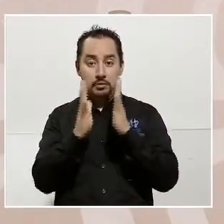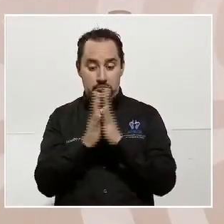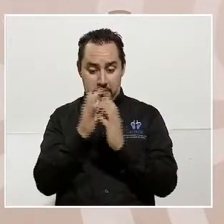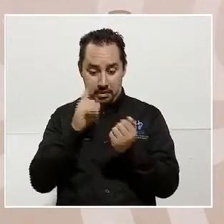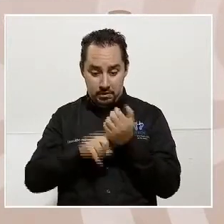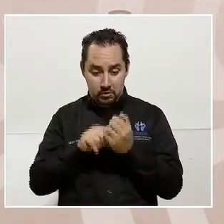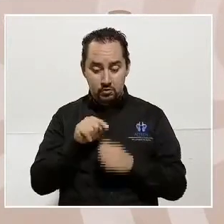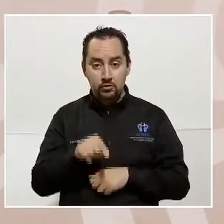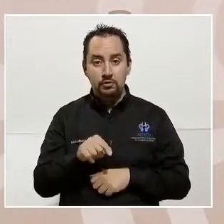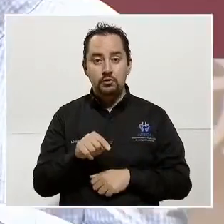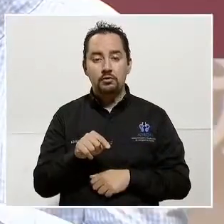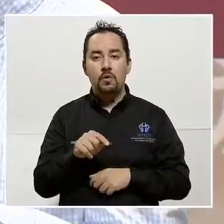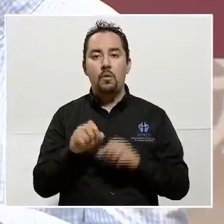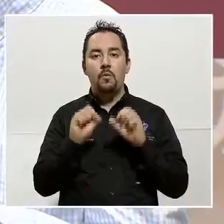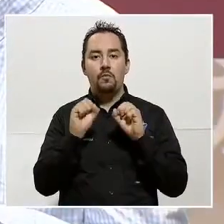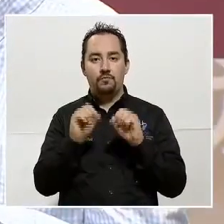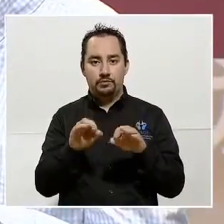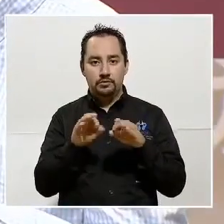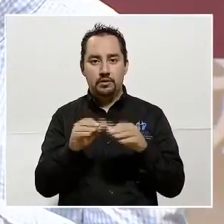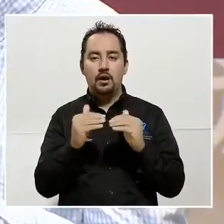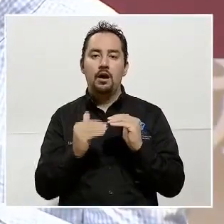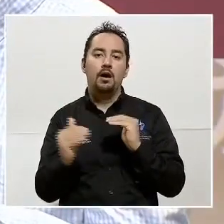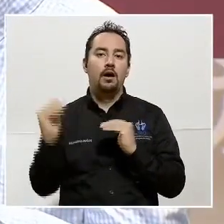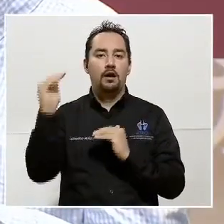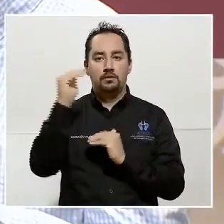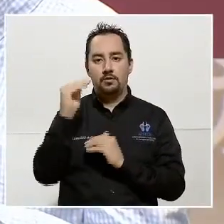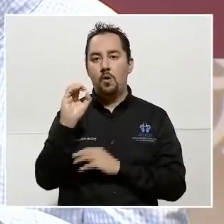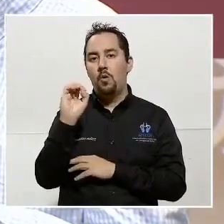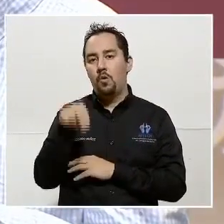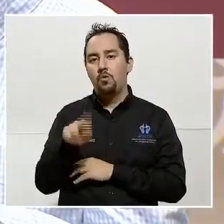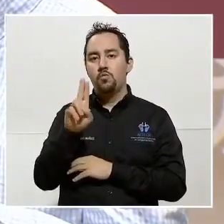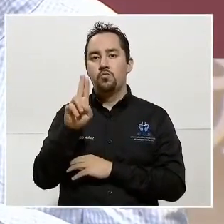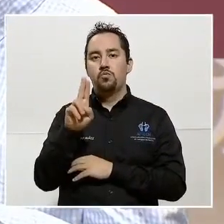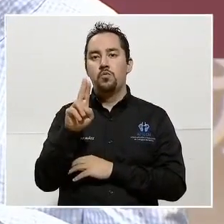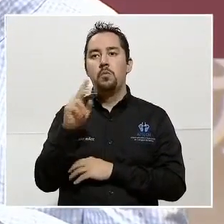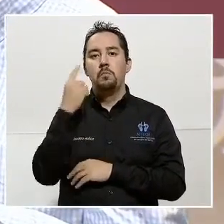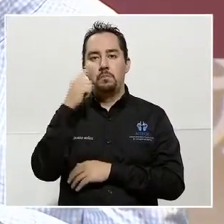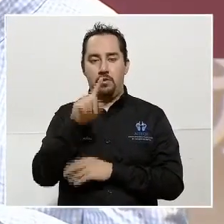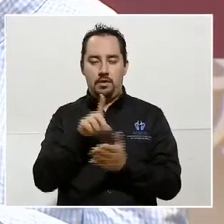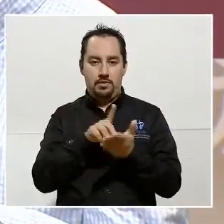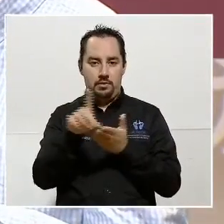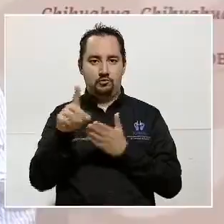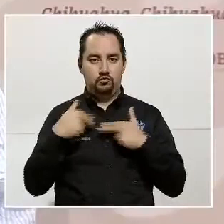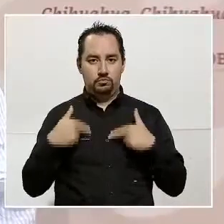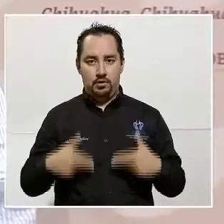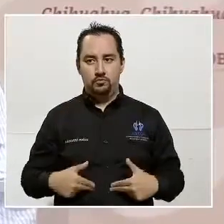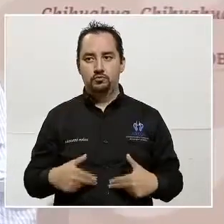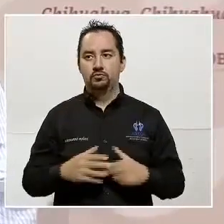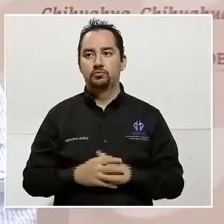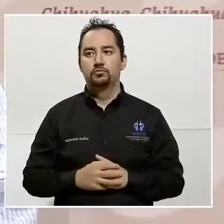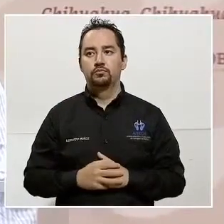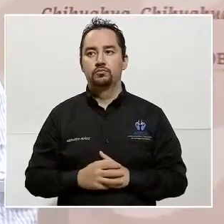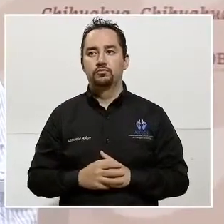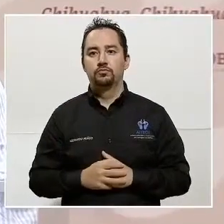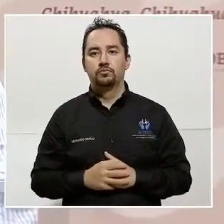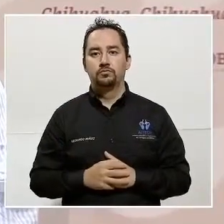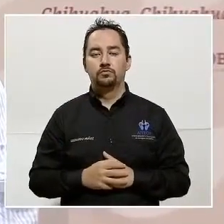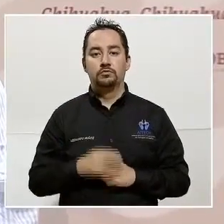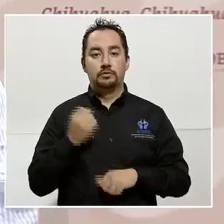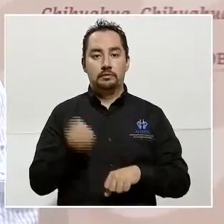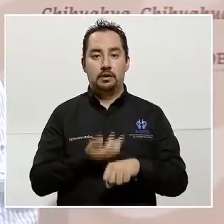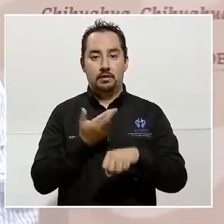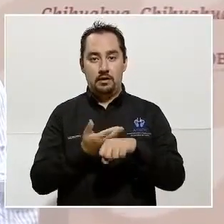participaron la Oficina de la Alta Comisionada de las Naciones Unidas para los Derechos Humanos, la Secretaría